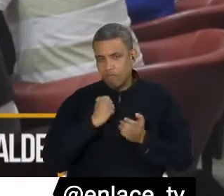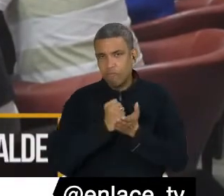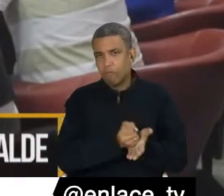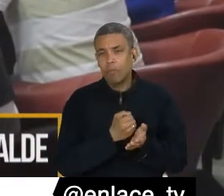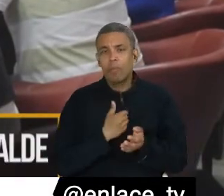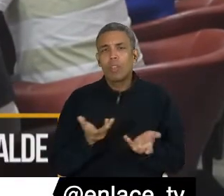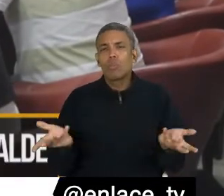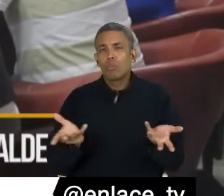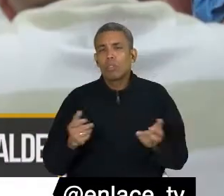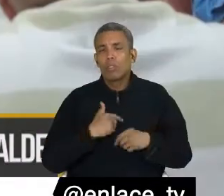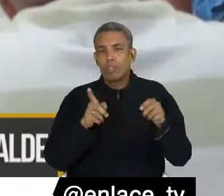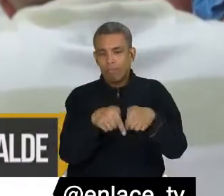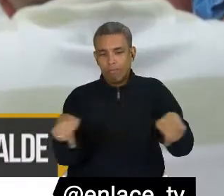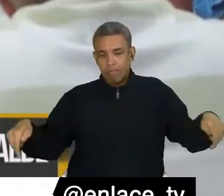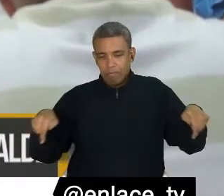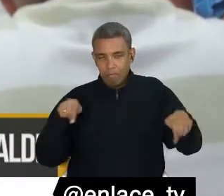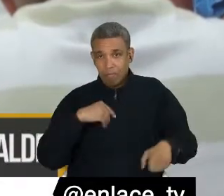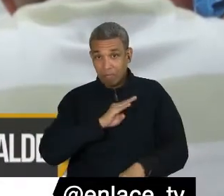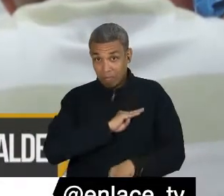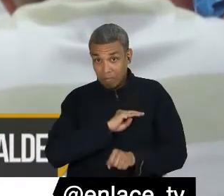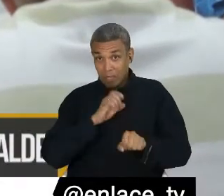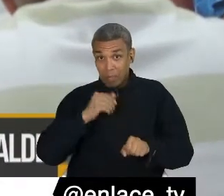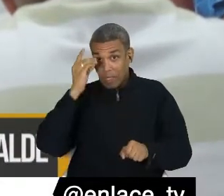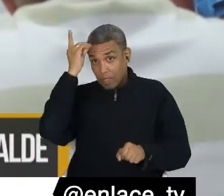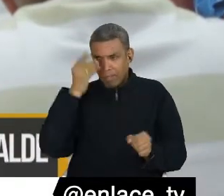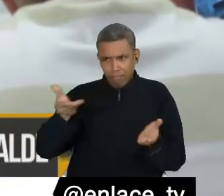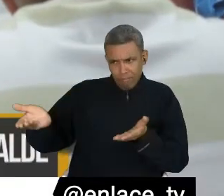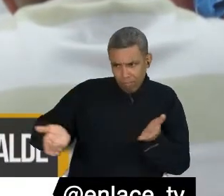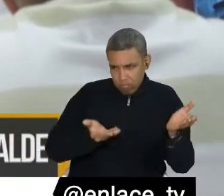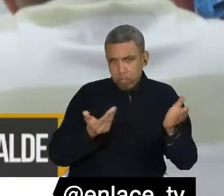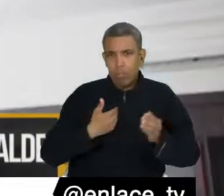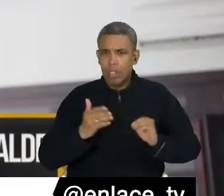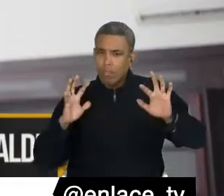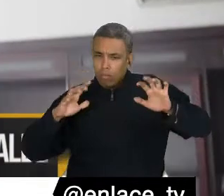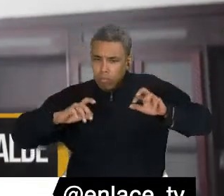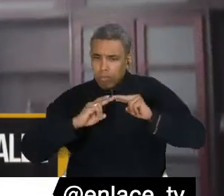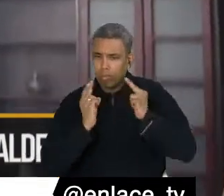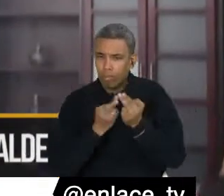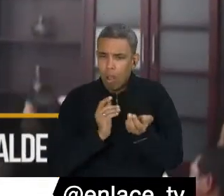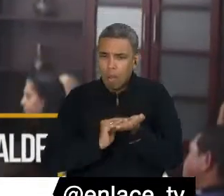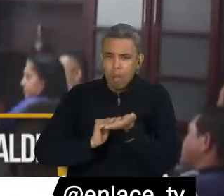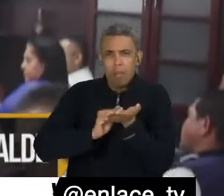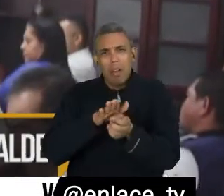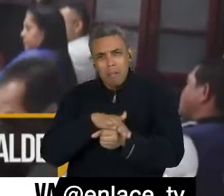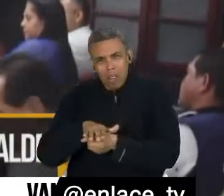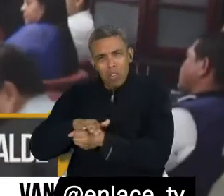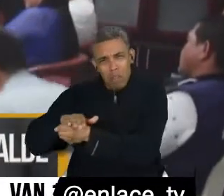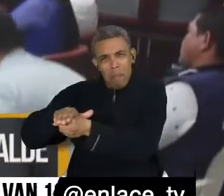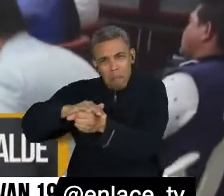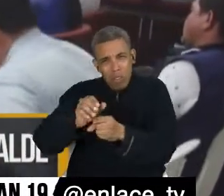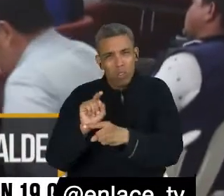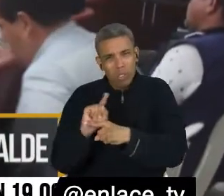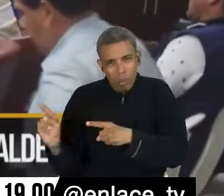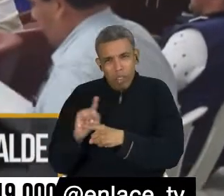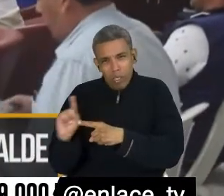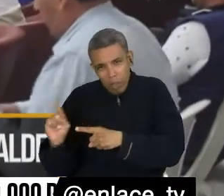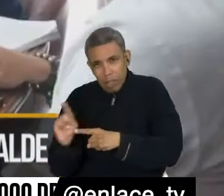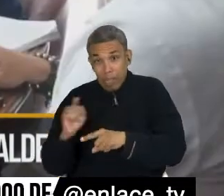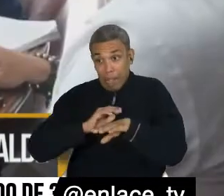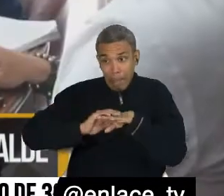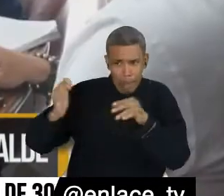de la alcaldía, forma parte de los que el alcalde lleva a cabo con todos los presidentes de juntas de acción comunal y líderes de comunas de